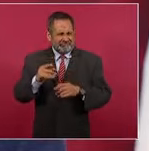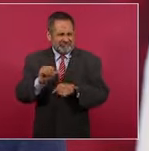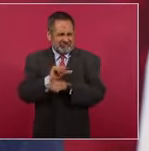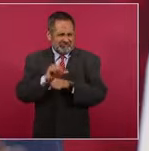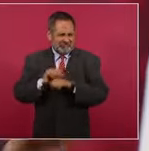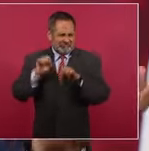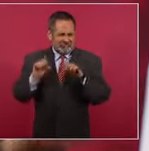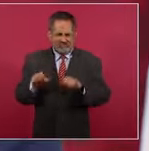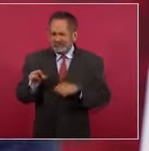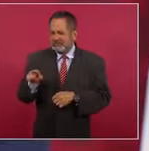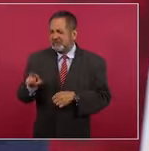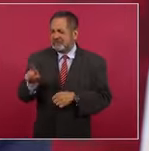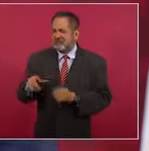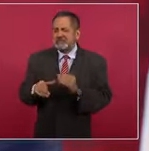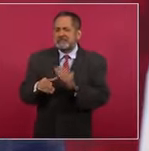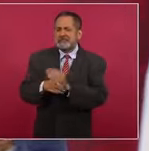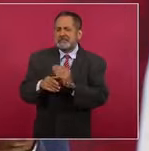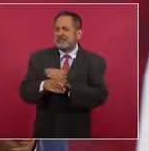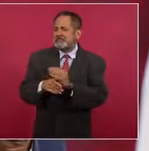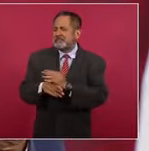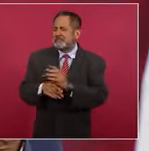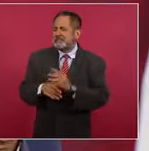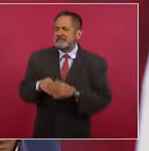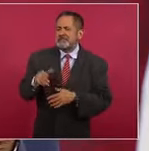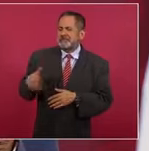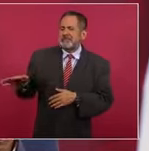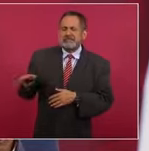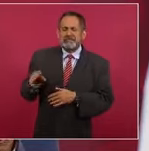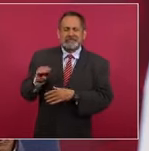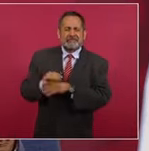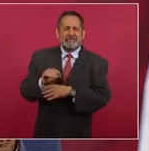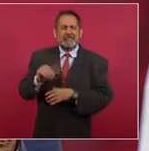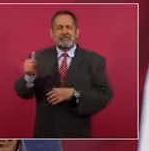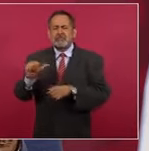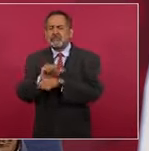no le hagas caso al que trae un Toyota.